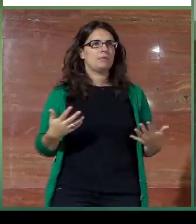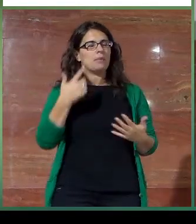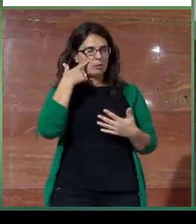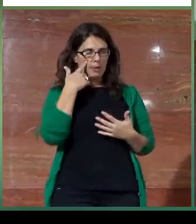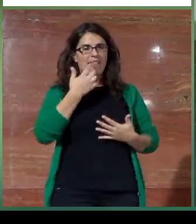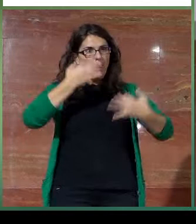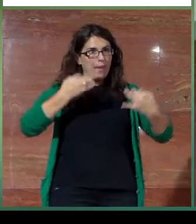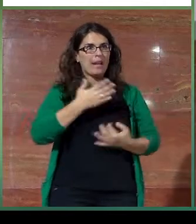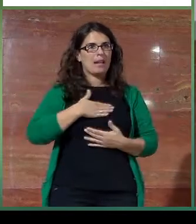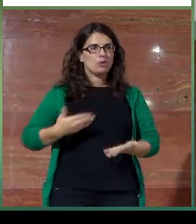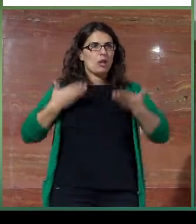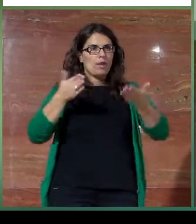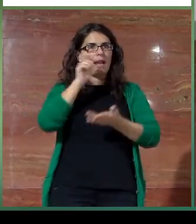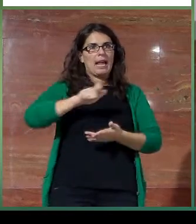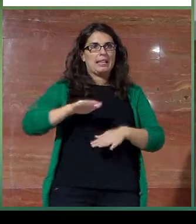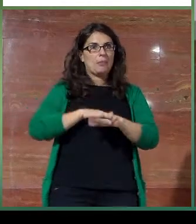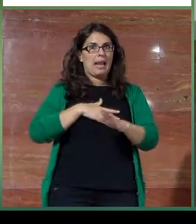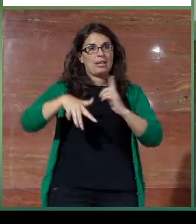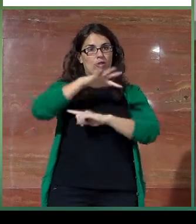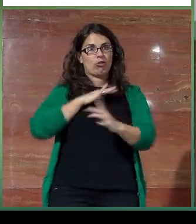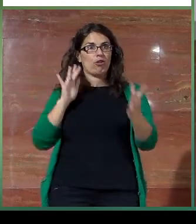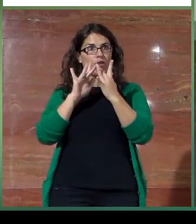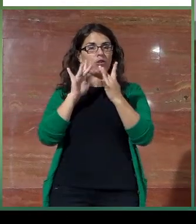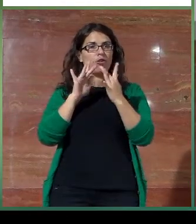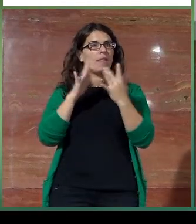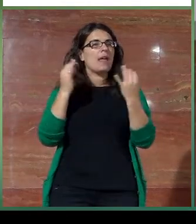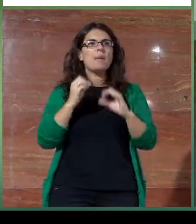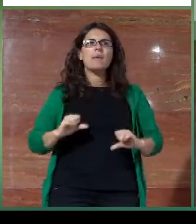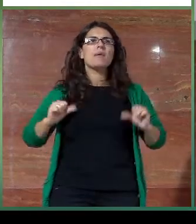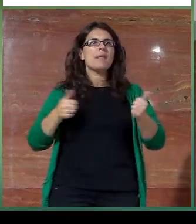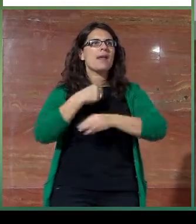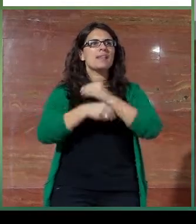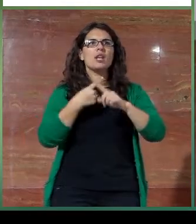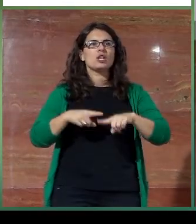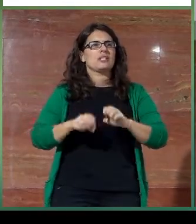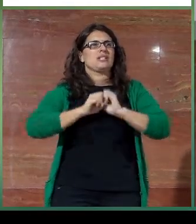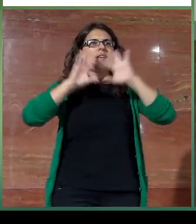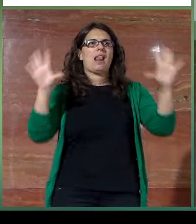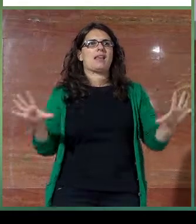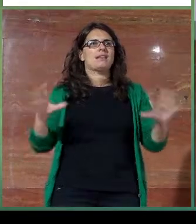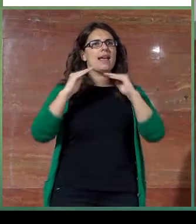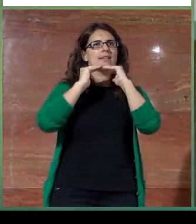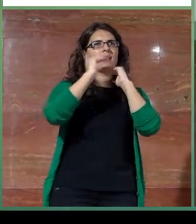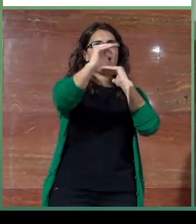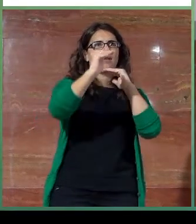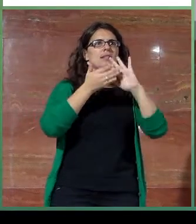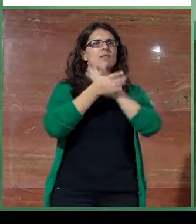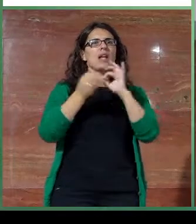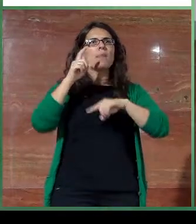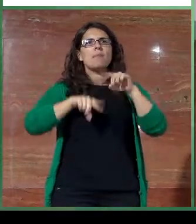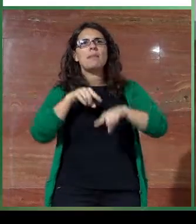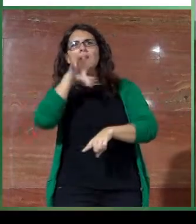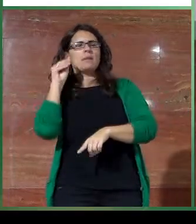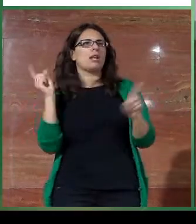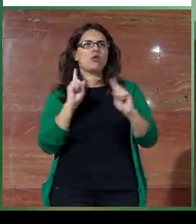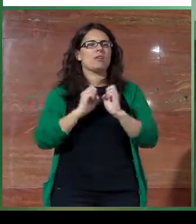gente a relacionarse con el entorno, vamos a empezar desde arriba a hacer cosas claras, estables, que no haya que interpretarlas y a